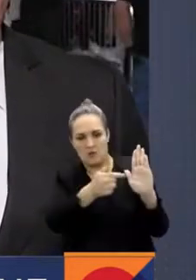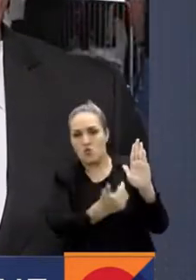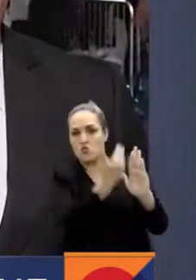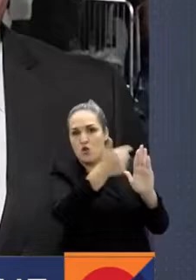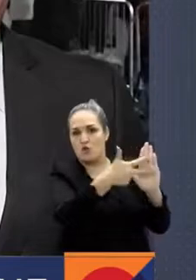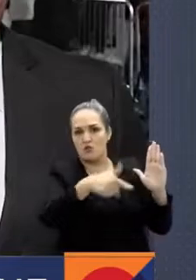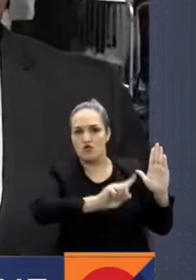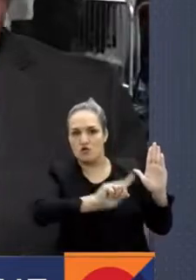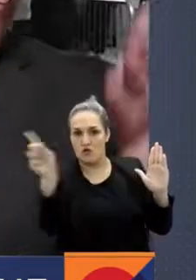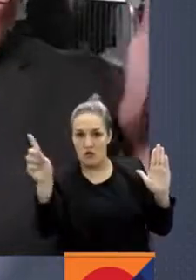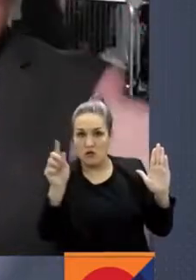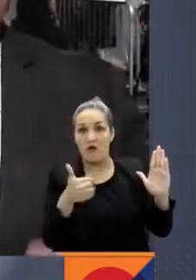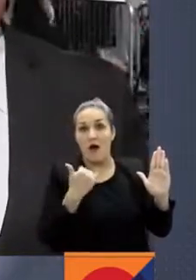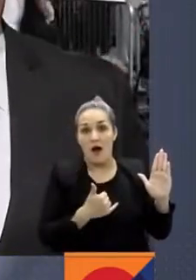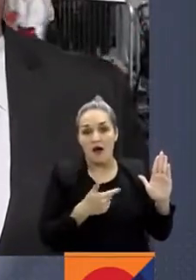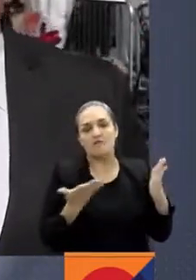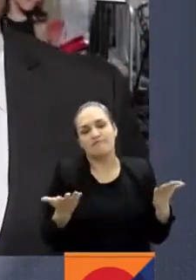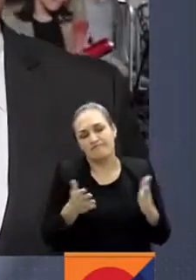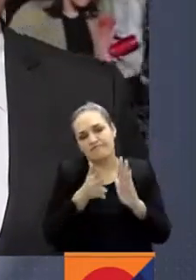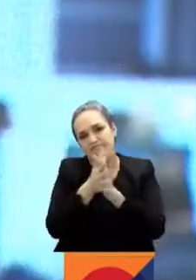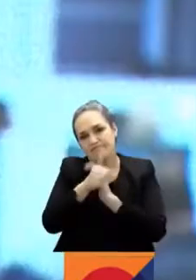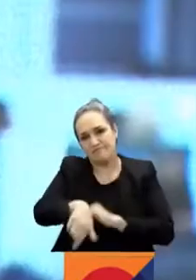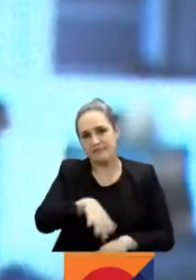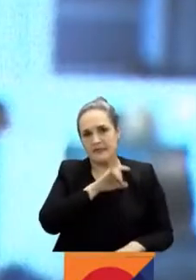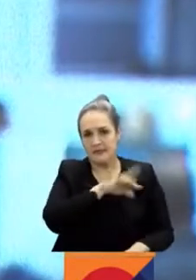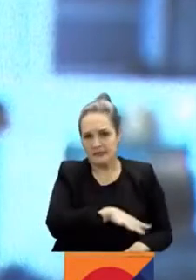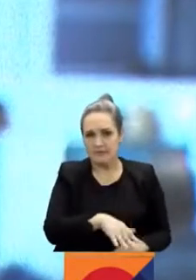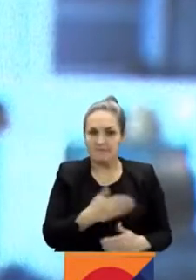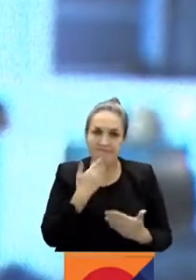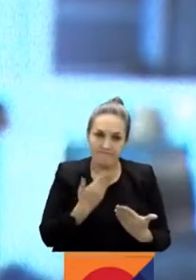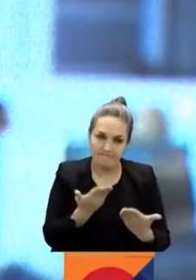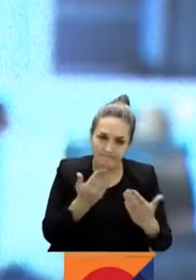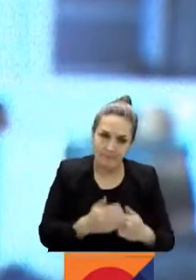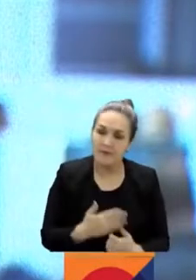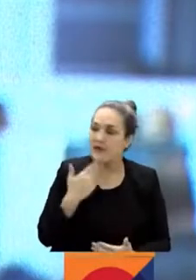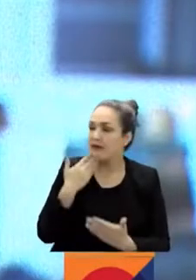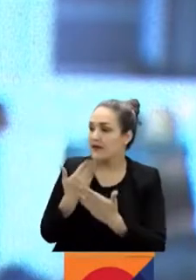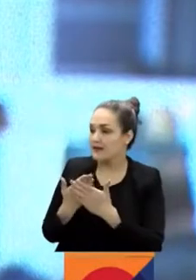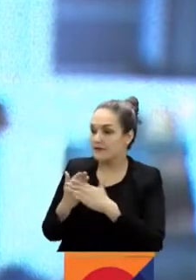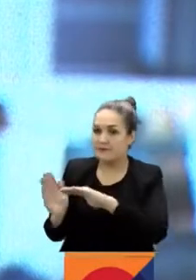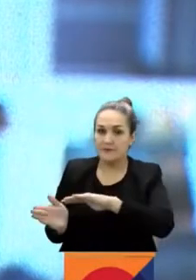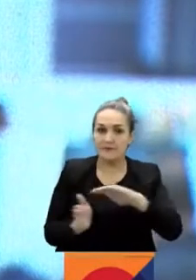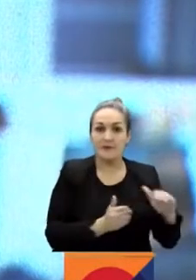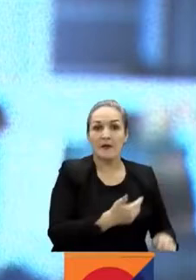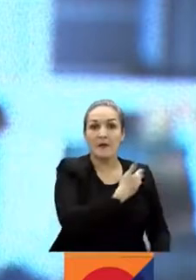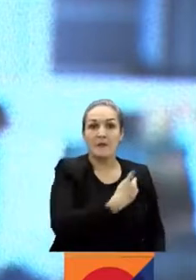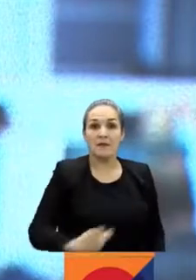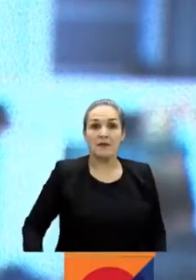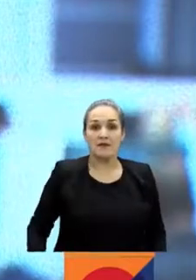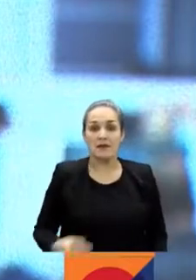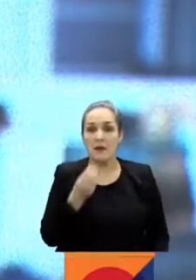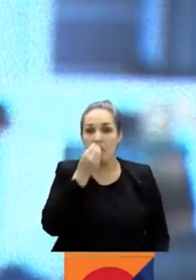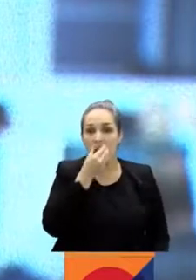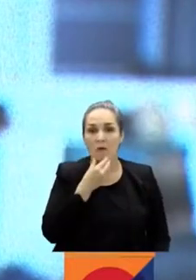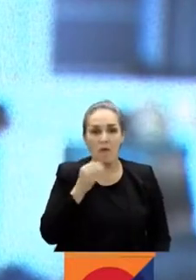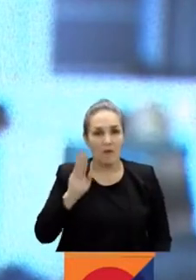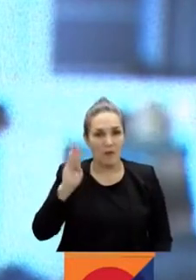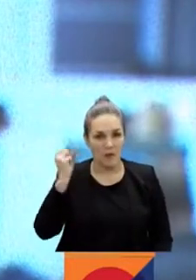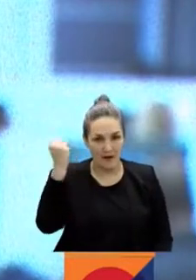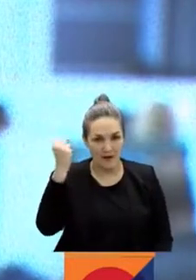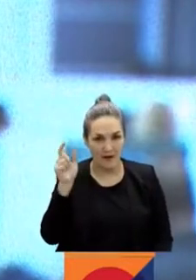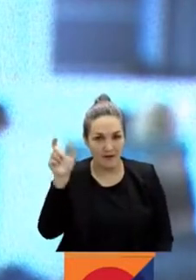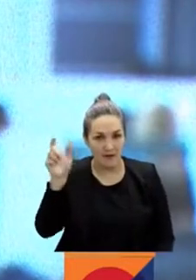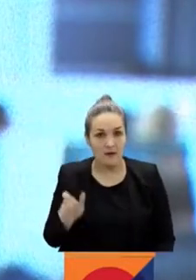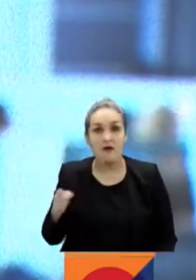de salida acá en Chile. Que estén muy bien ustedes allá. Gracias, René. El presidente Gabriel Boric acaba de convocar a todos los partidos a